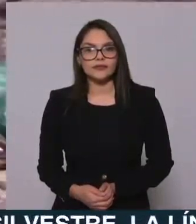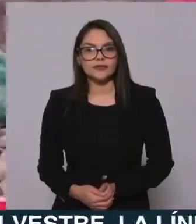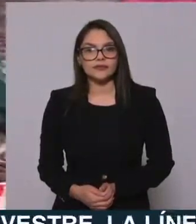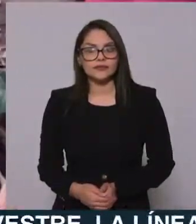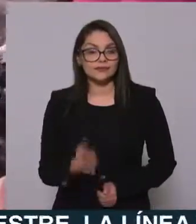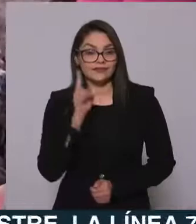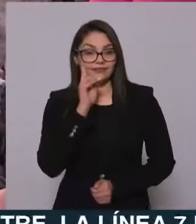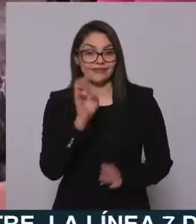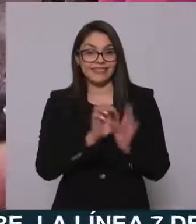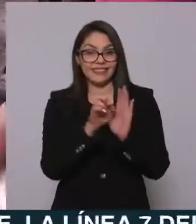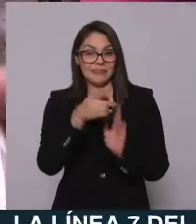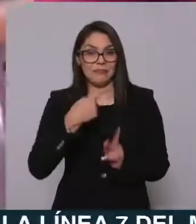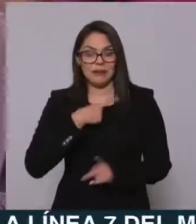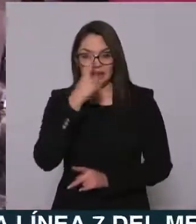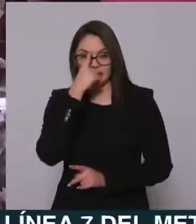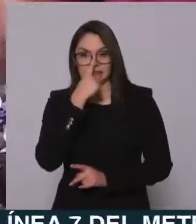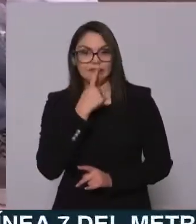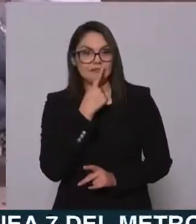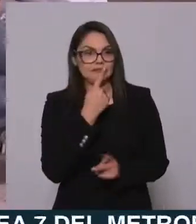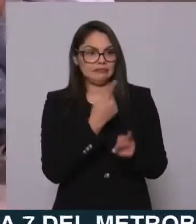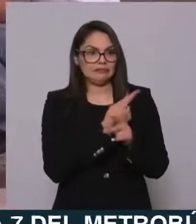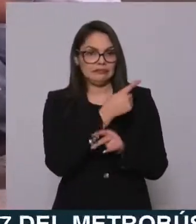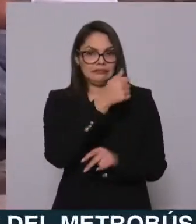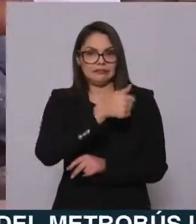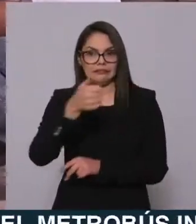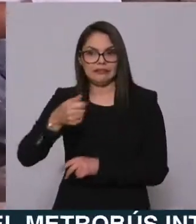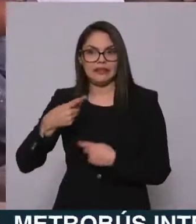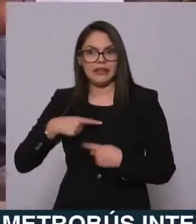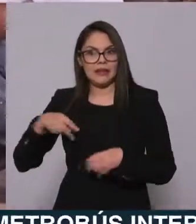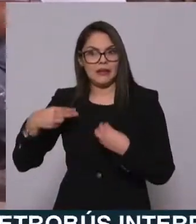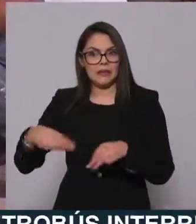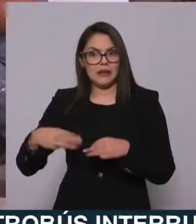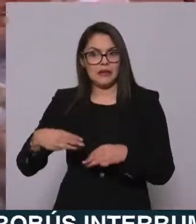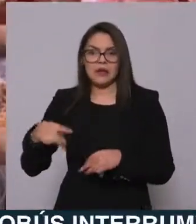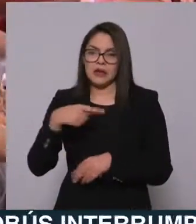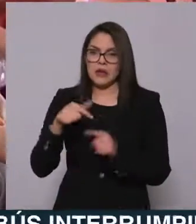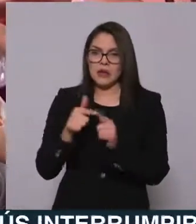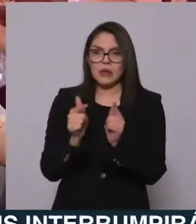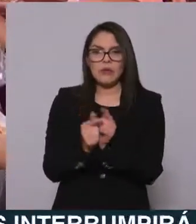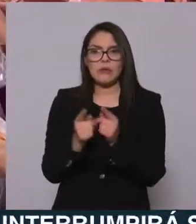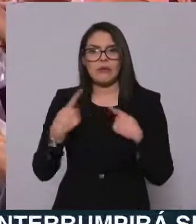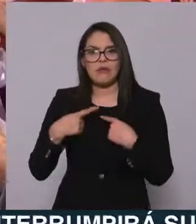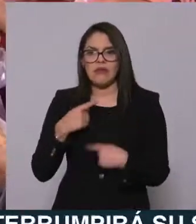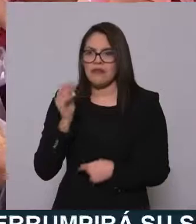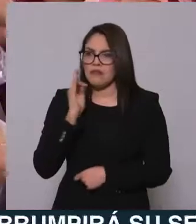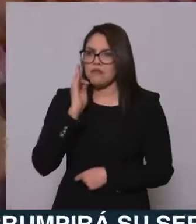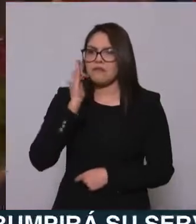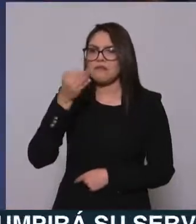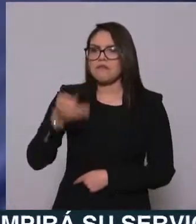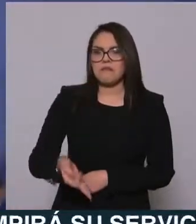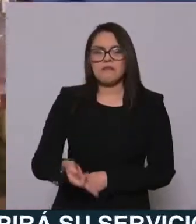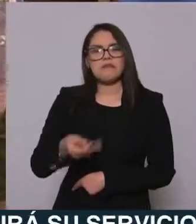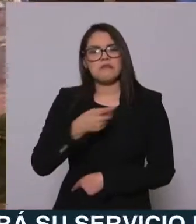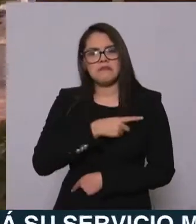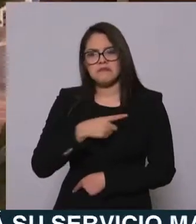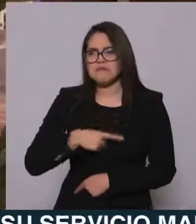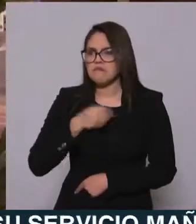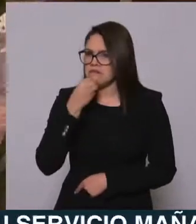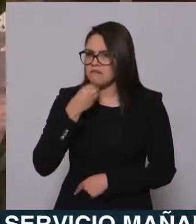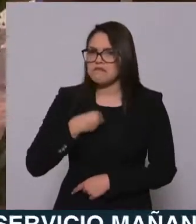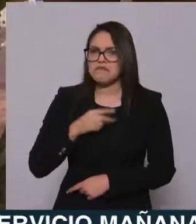Estos son los rostros en el Mercado de la Merced. Una comunidad de locatarios y vecinos resiliente, dispuesta y con la firme convicción de sacar